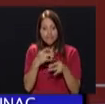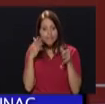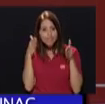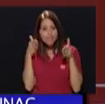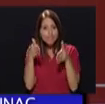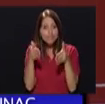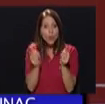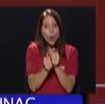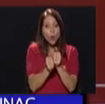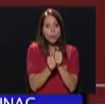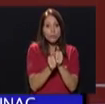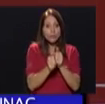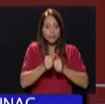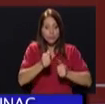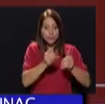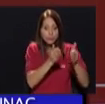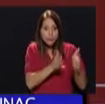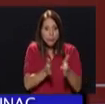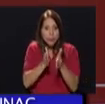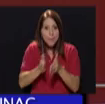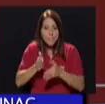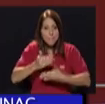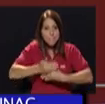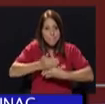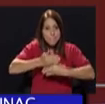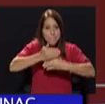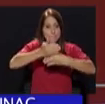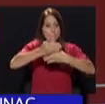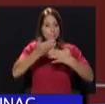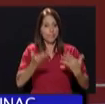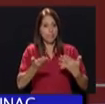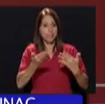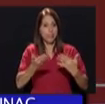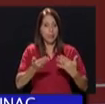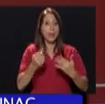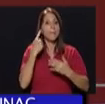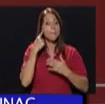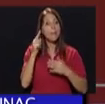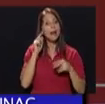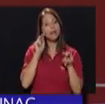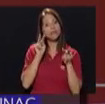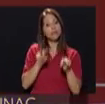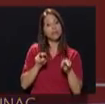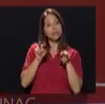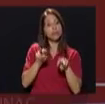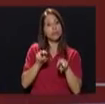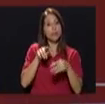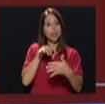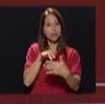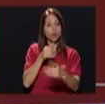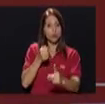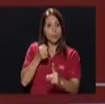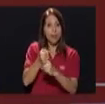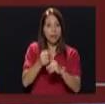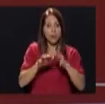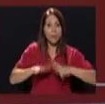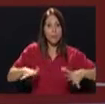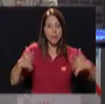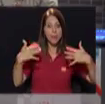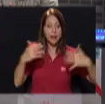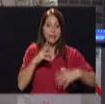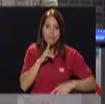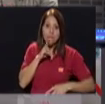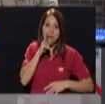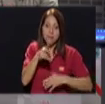que de alguna manera tienen que ver con la planificación y los desarrollos, justamente para, para valorar que los estudios de